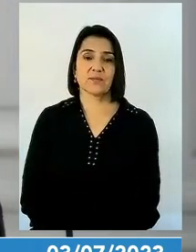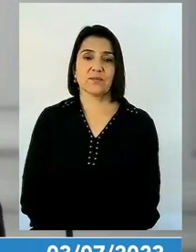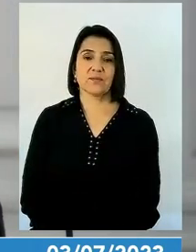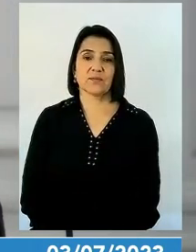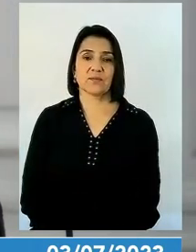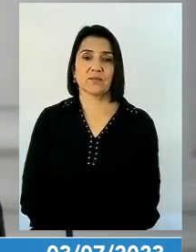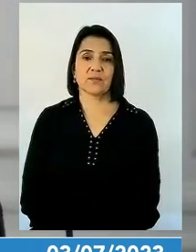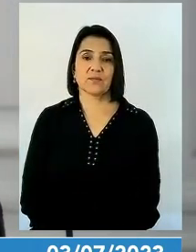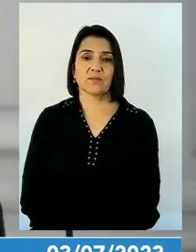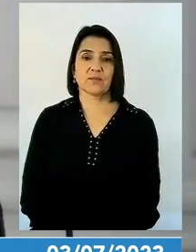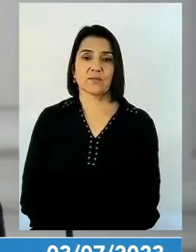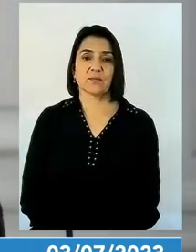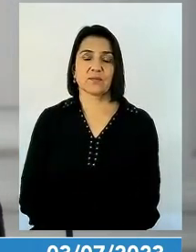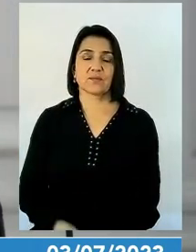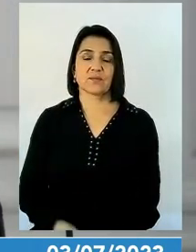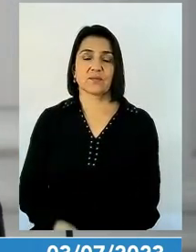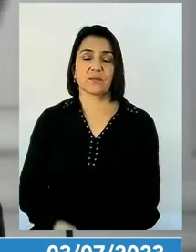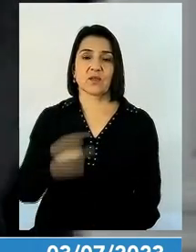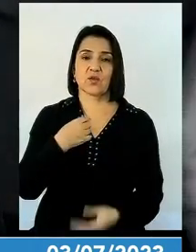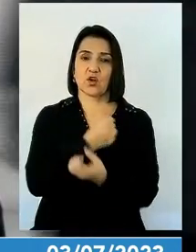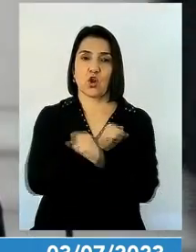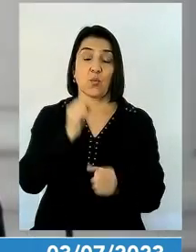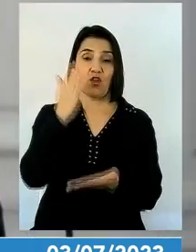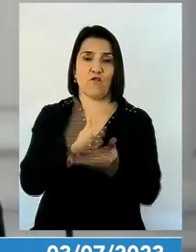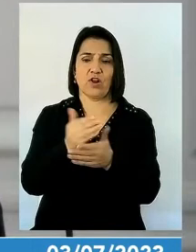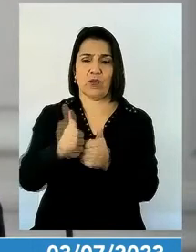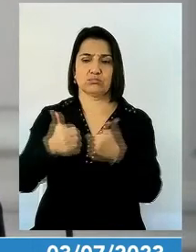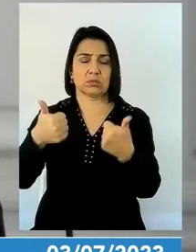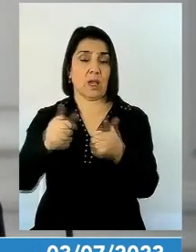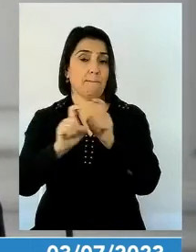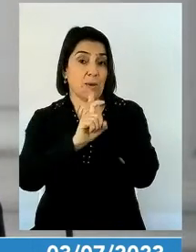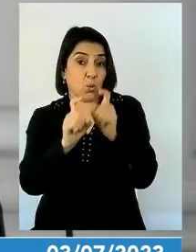Yo no puedo obligar a los consejeros a hacer preguntas, así que